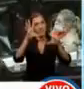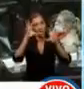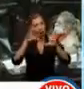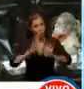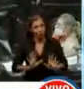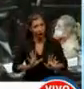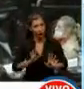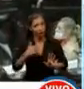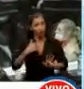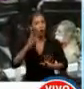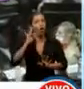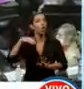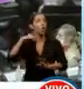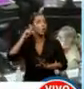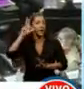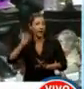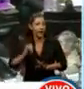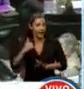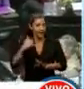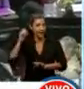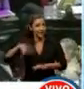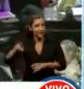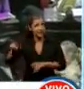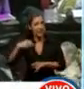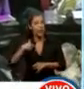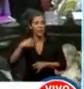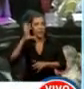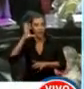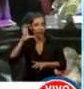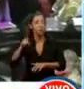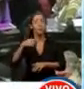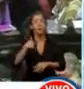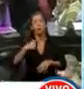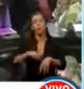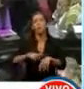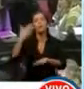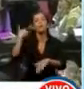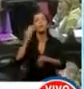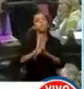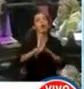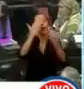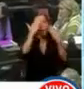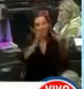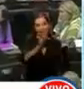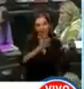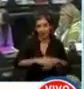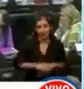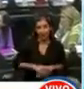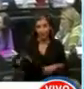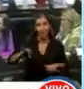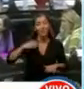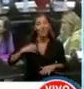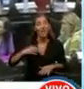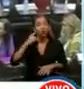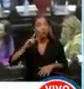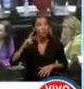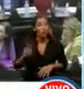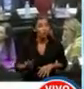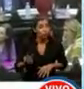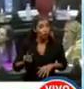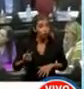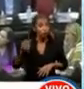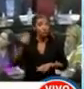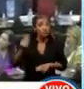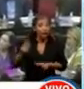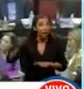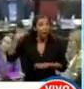una sesión, un homenaje adentro del recinto. Es decir que del 2002 un sábado no se sesiona,